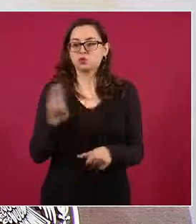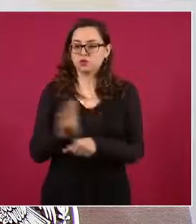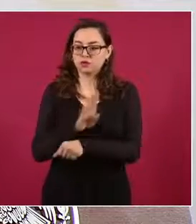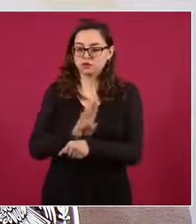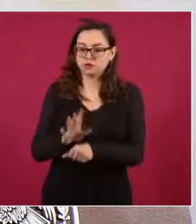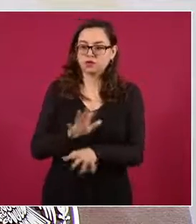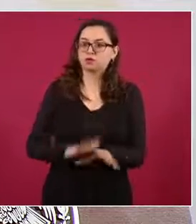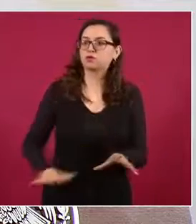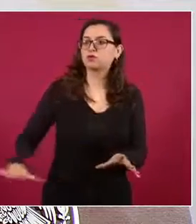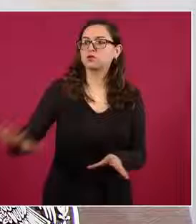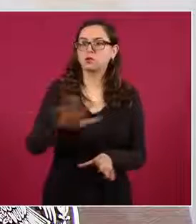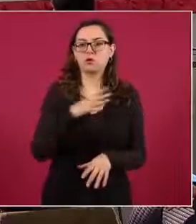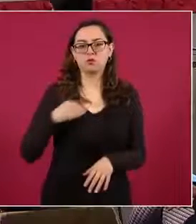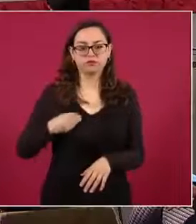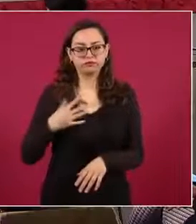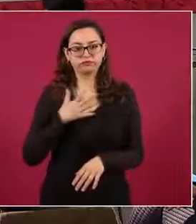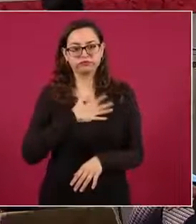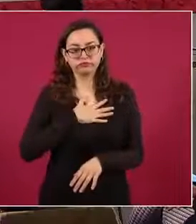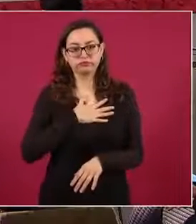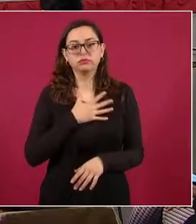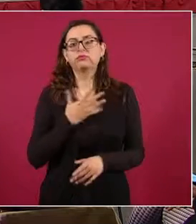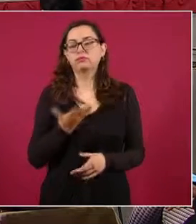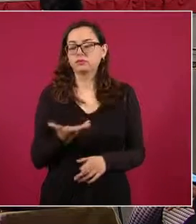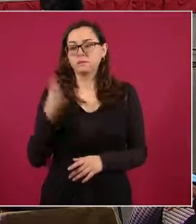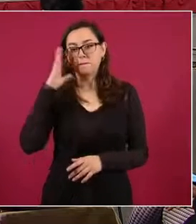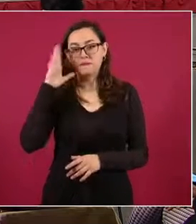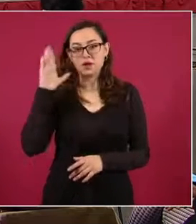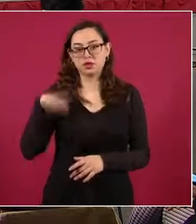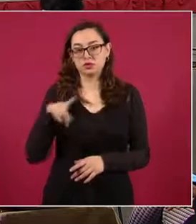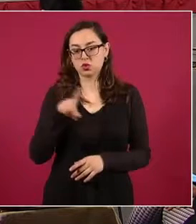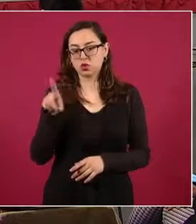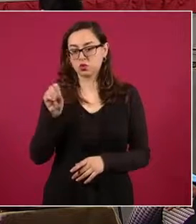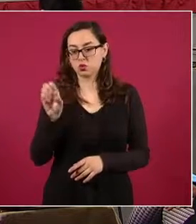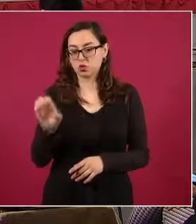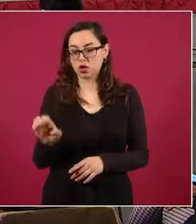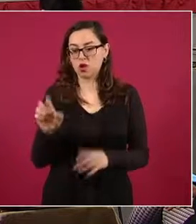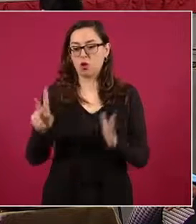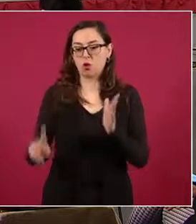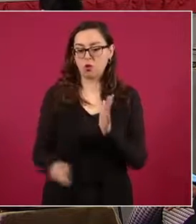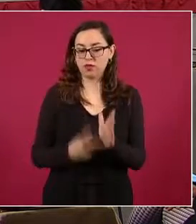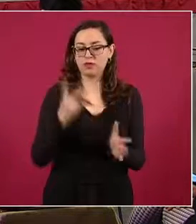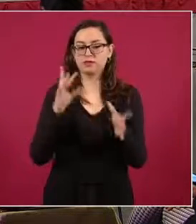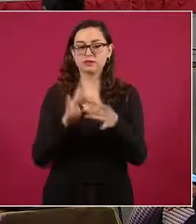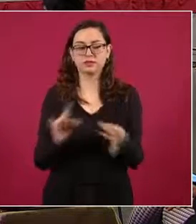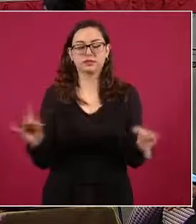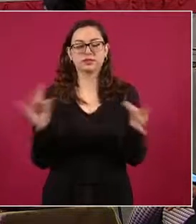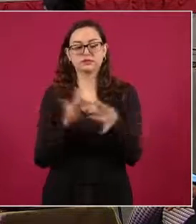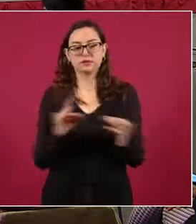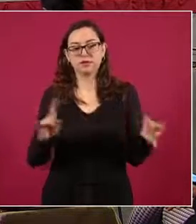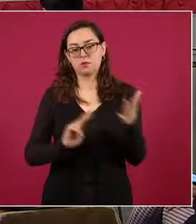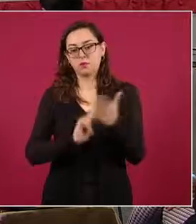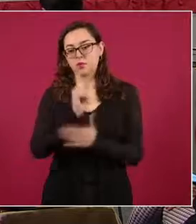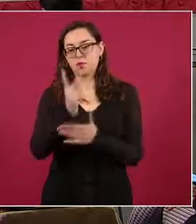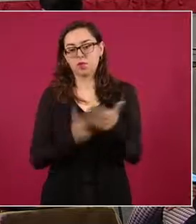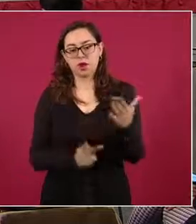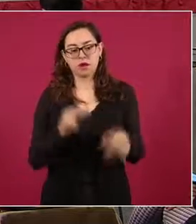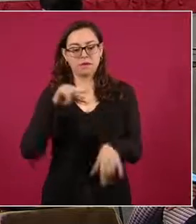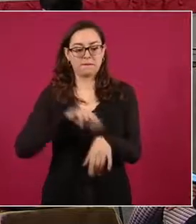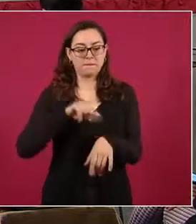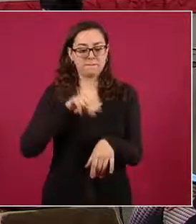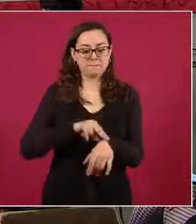bienestar, donde el maestro Zoé Robledo nos llevará nuevamente por el camino del programa, de cómo está el programa de